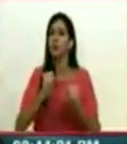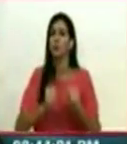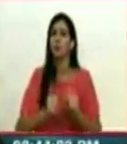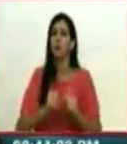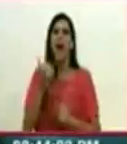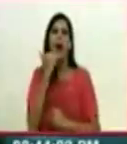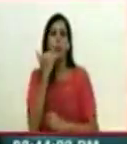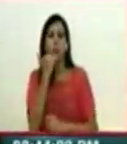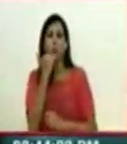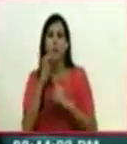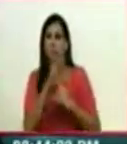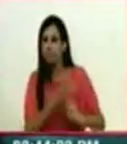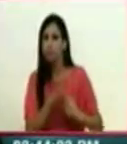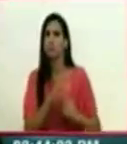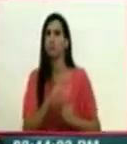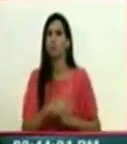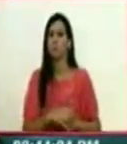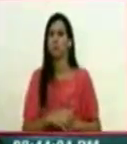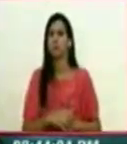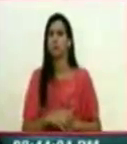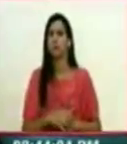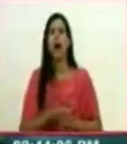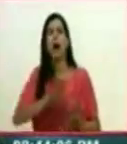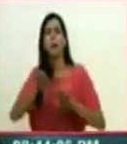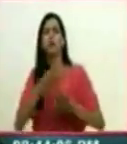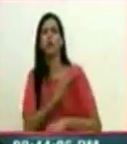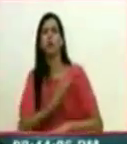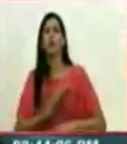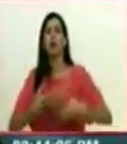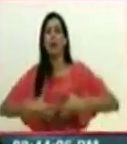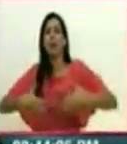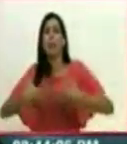represión y de a favor del empresario en función